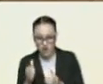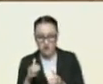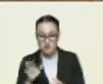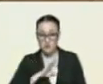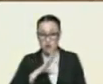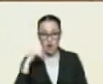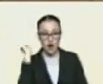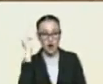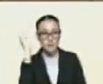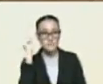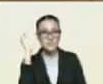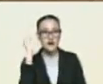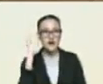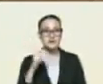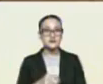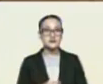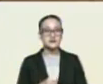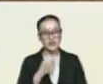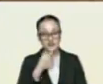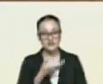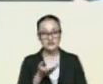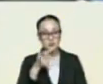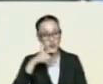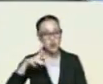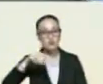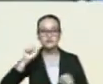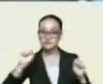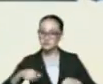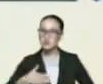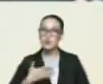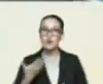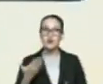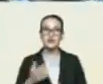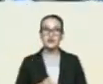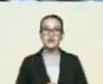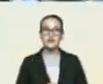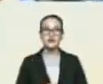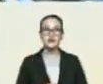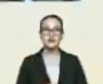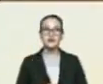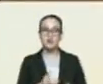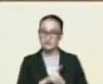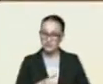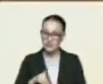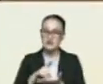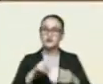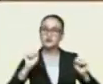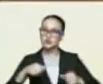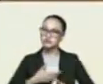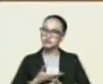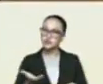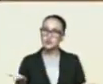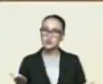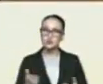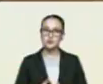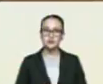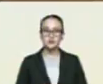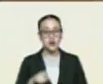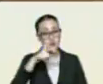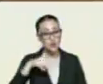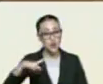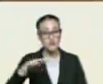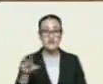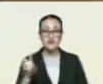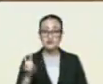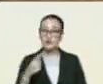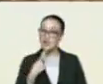propia campaña, están diciéndole a los pueblos que sí se puede, con dignidad se puede. Y eso fue lo que el pueblo de